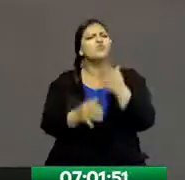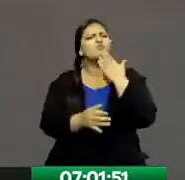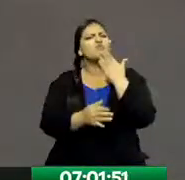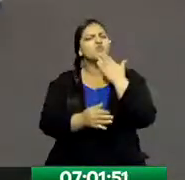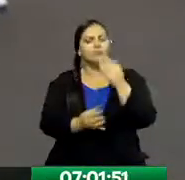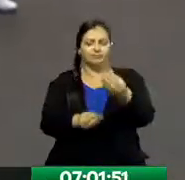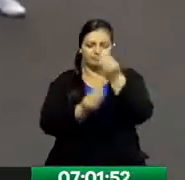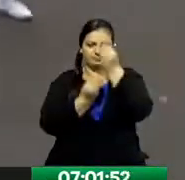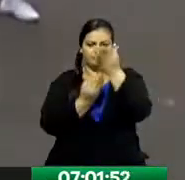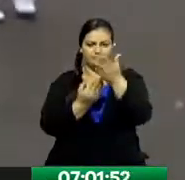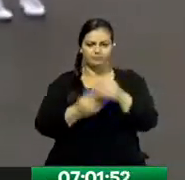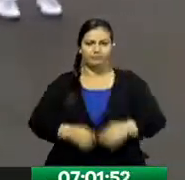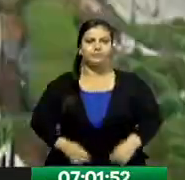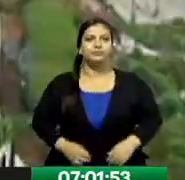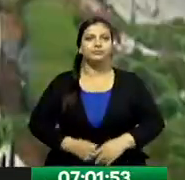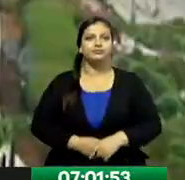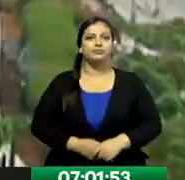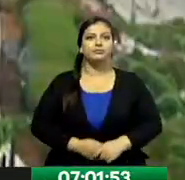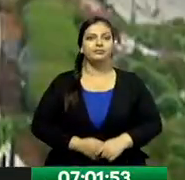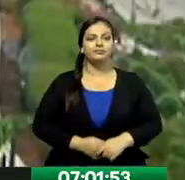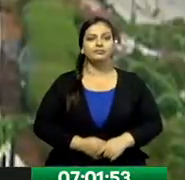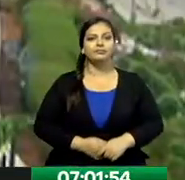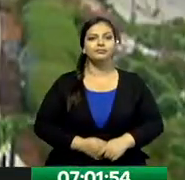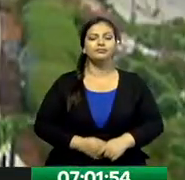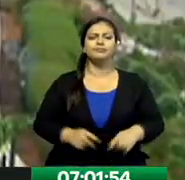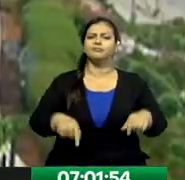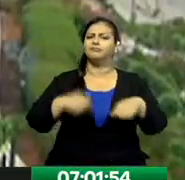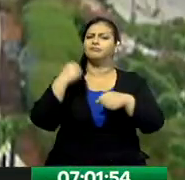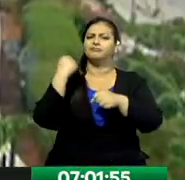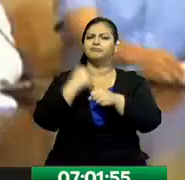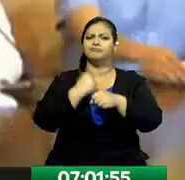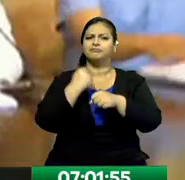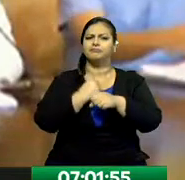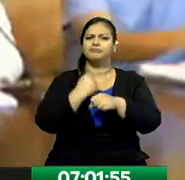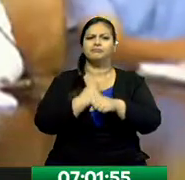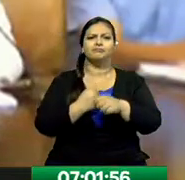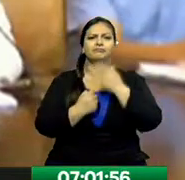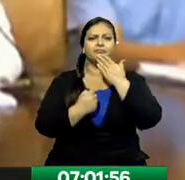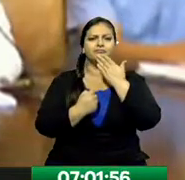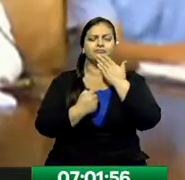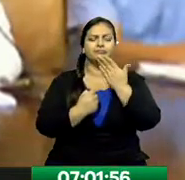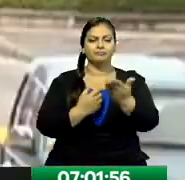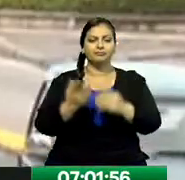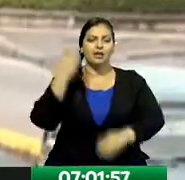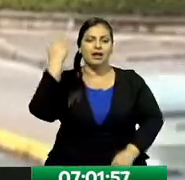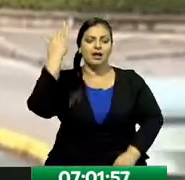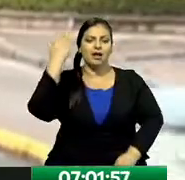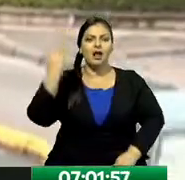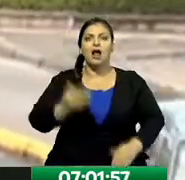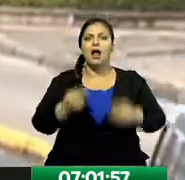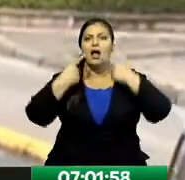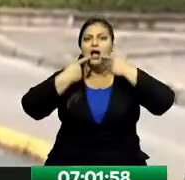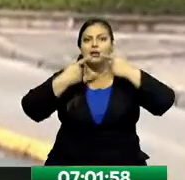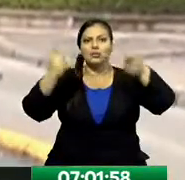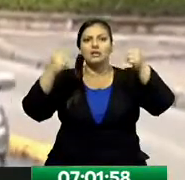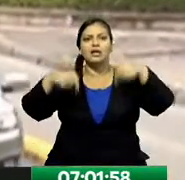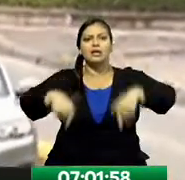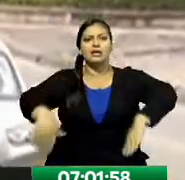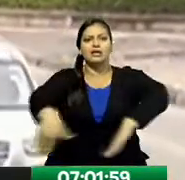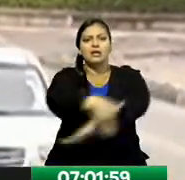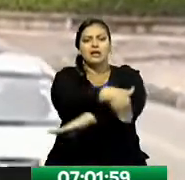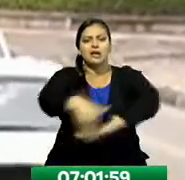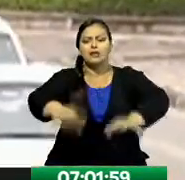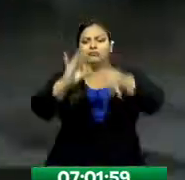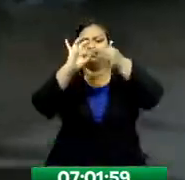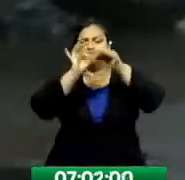Las fiestas julianas se celebrarán con más obras y servicios. El alcalde de Guayaquil anunció 85 obras viales para la ciudad, en